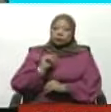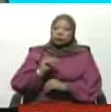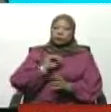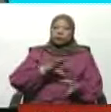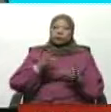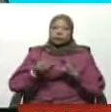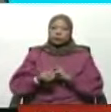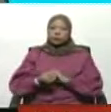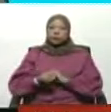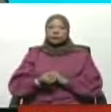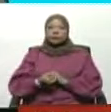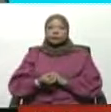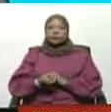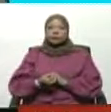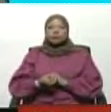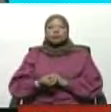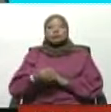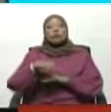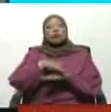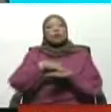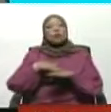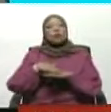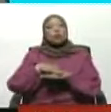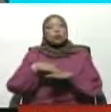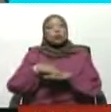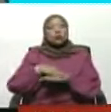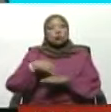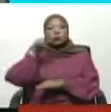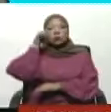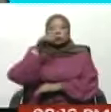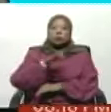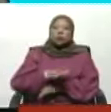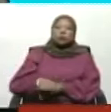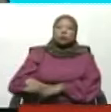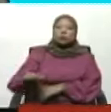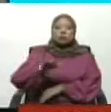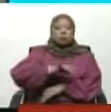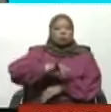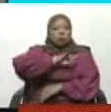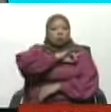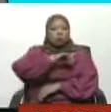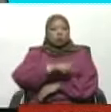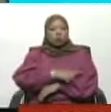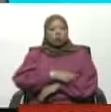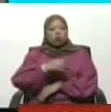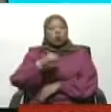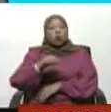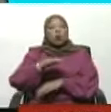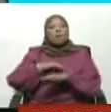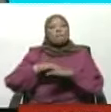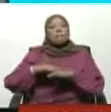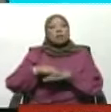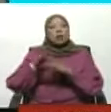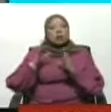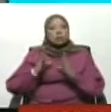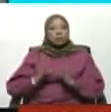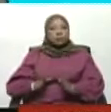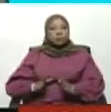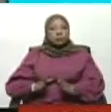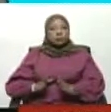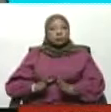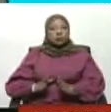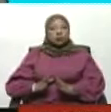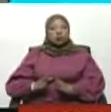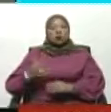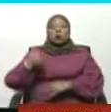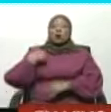transversal de ministerios del poder popular. Porque un ministro, me lo